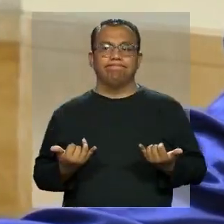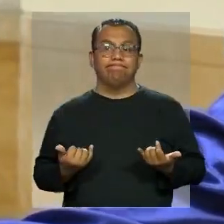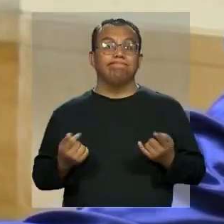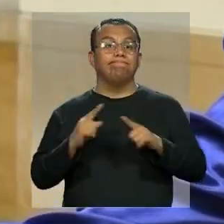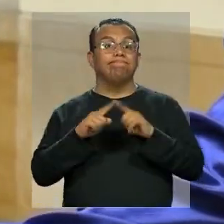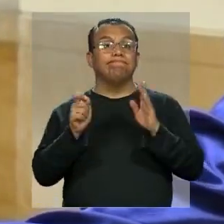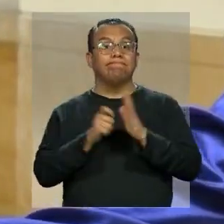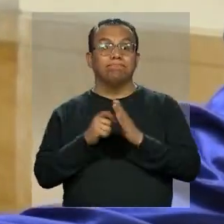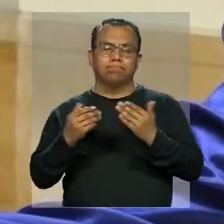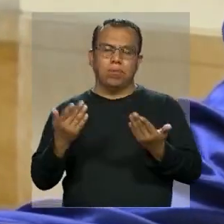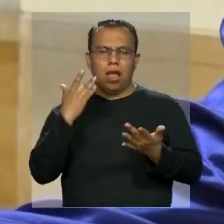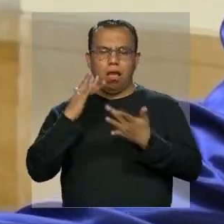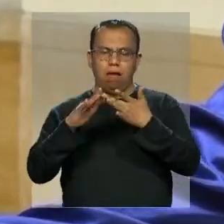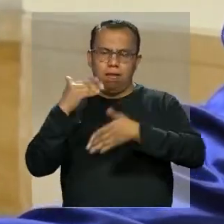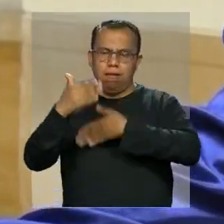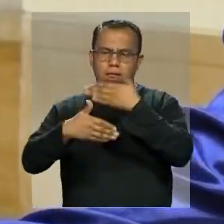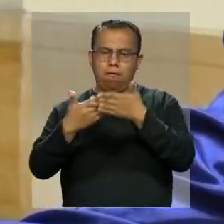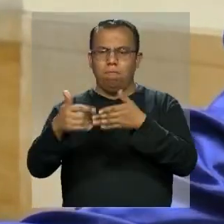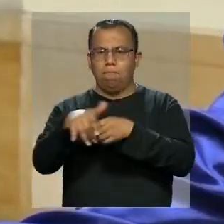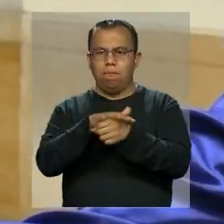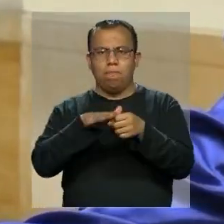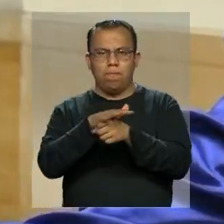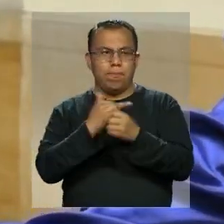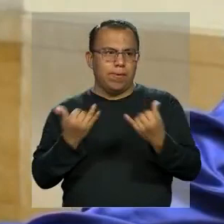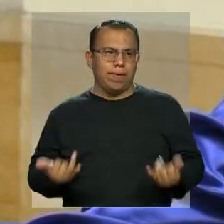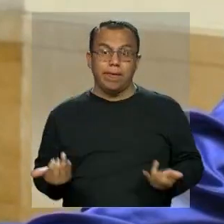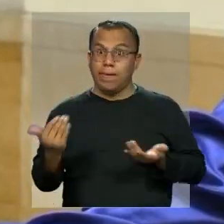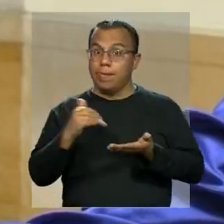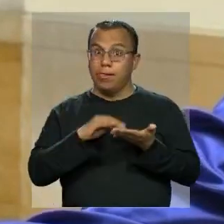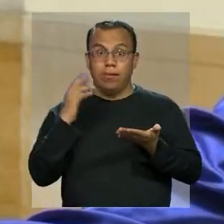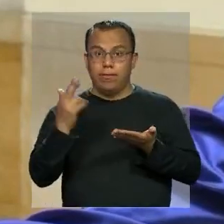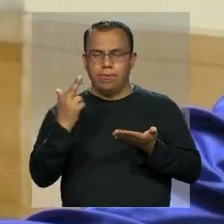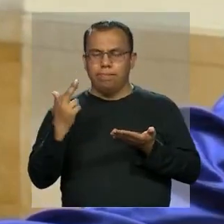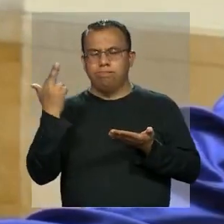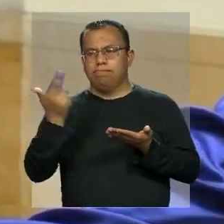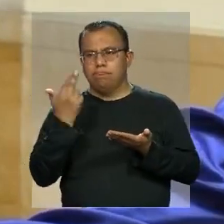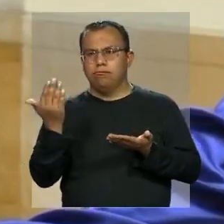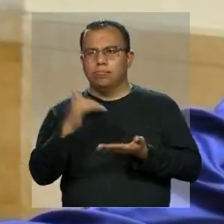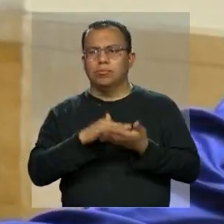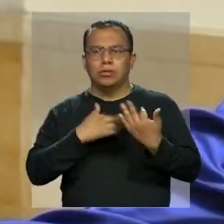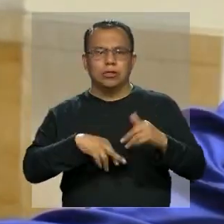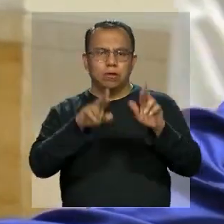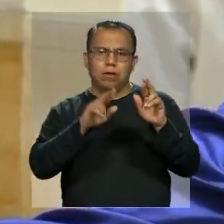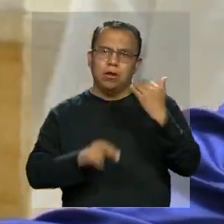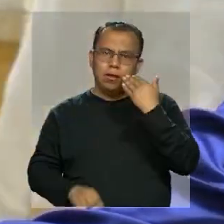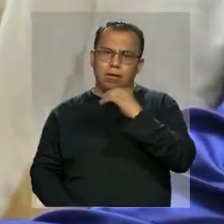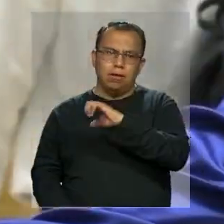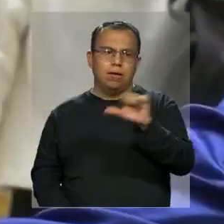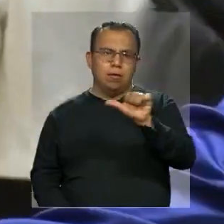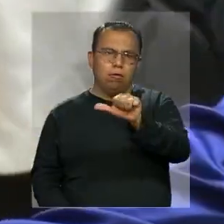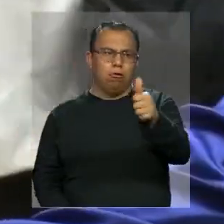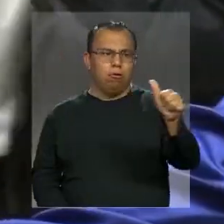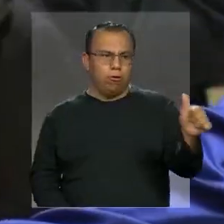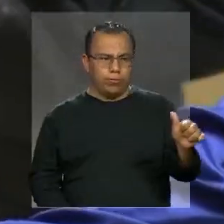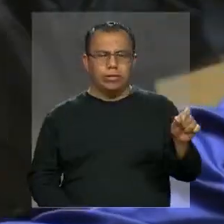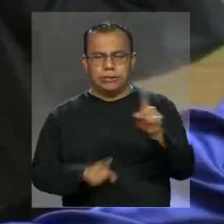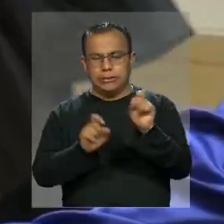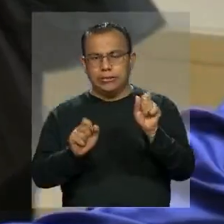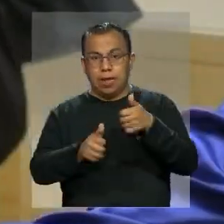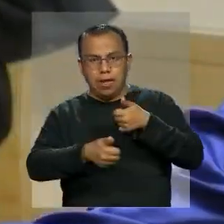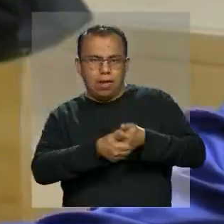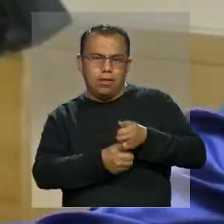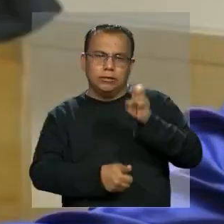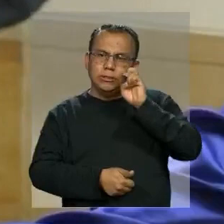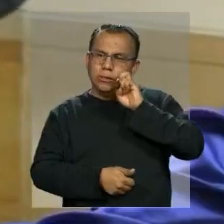de precedente para que este tipo de situaciones no se sigan presentando y evitar, ojalá, que otras mujeres sean víctimas de